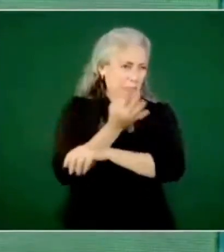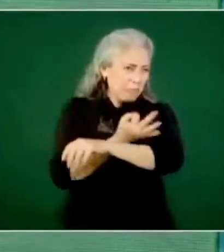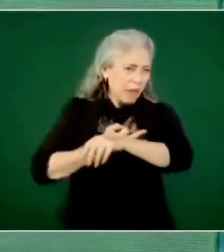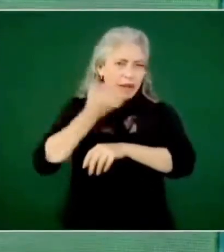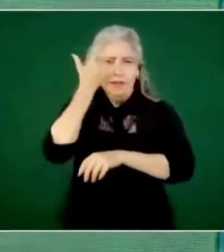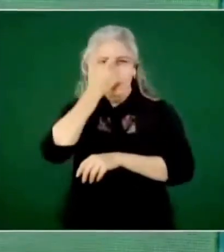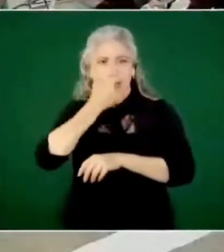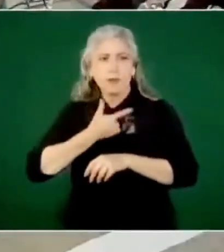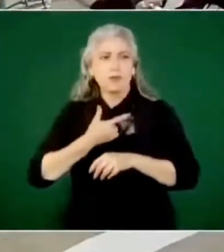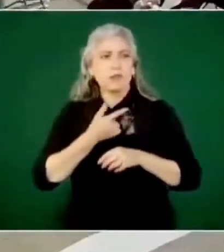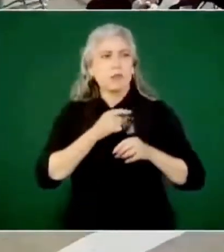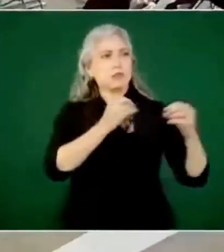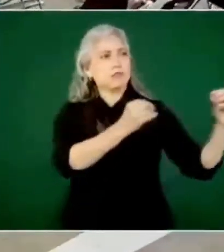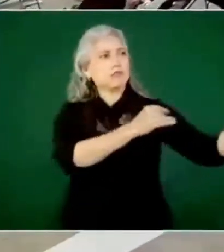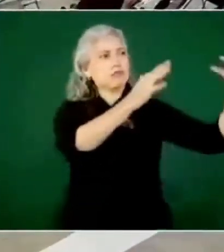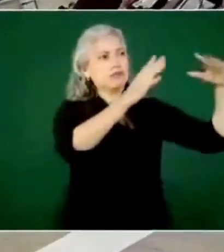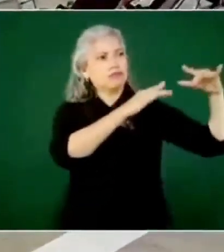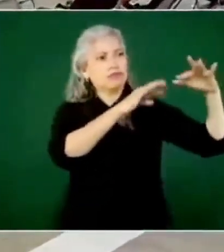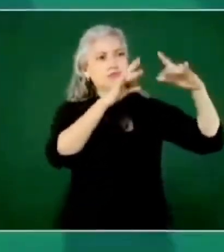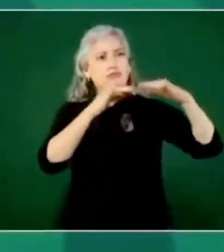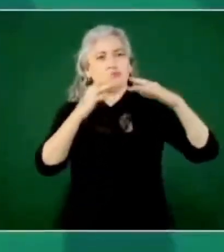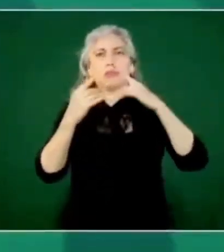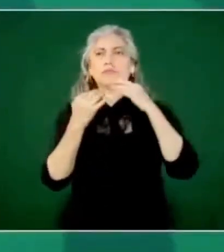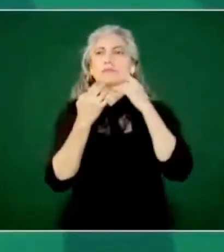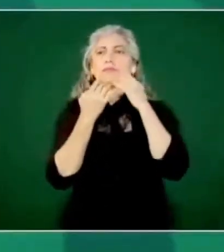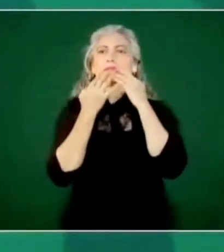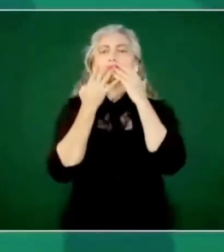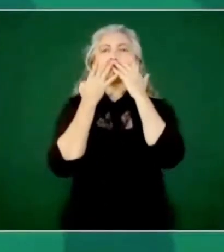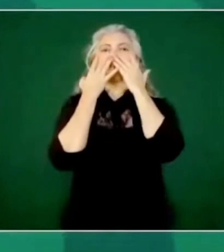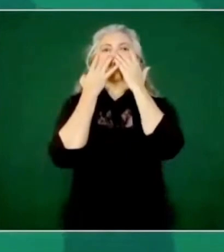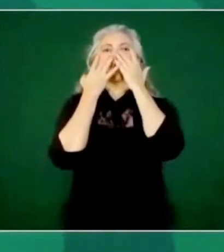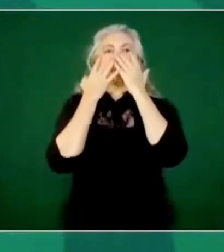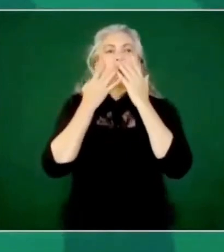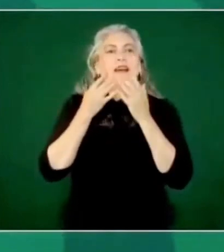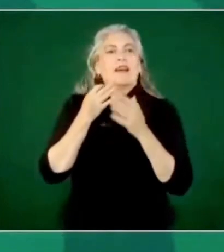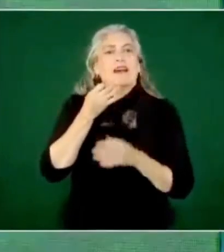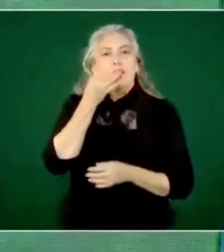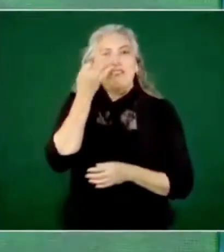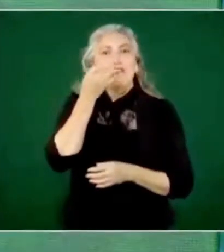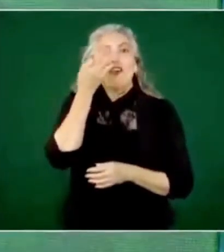el olor a la flor de naranja.